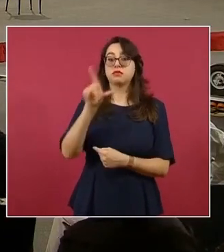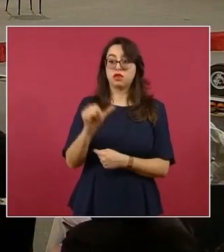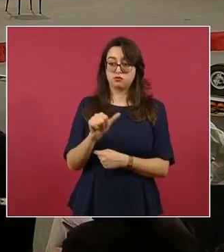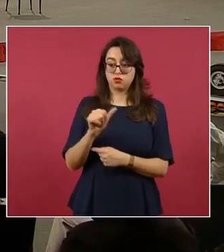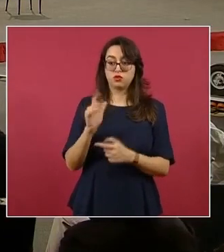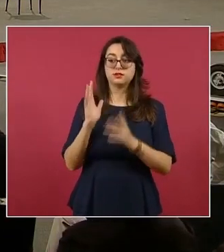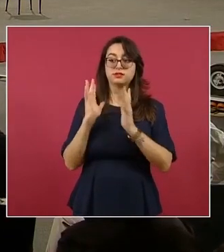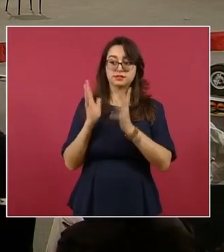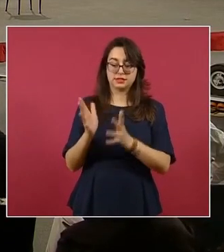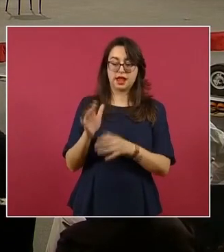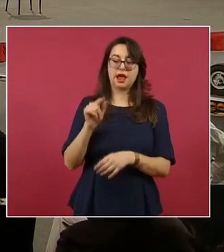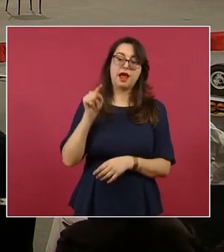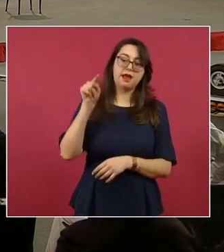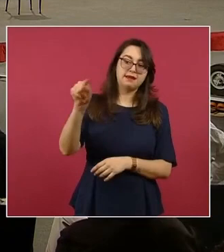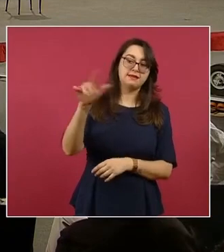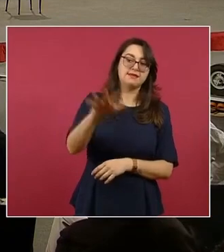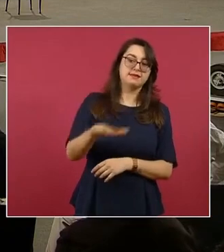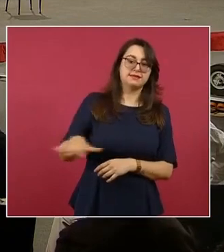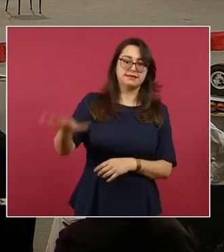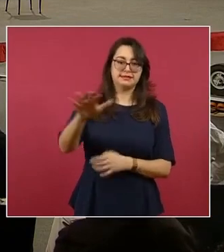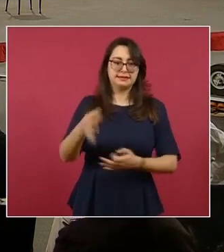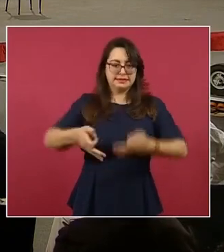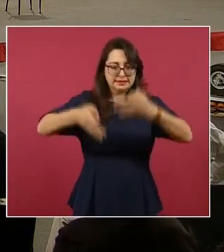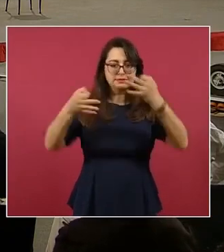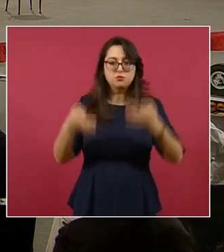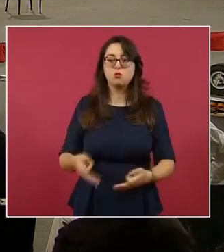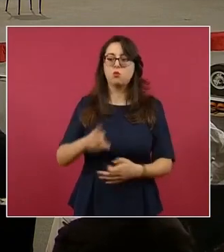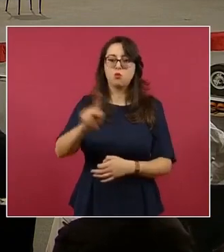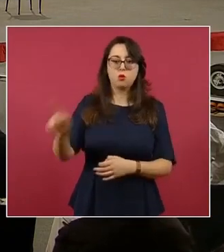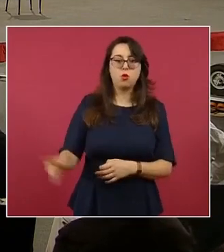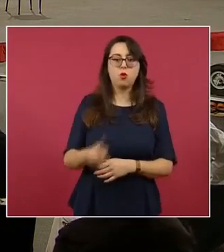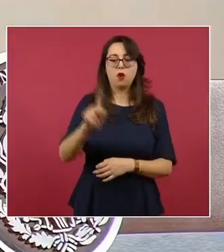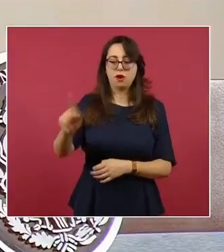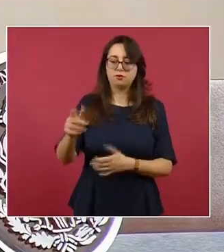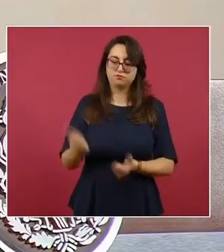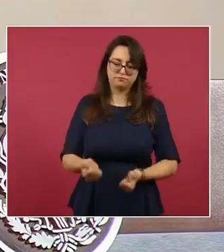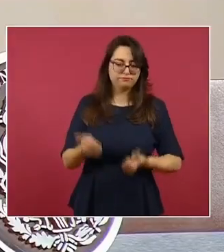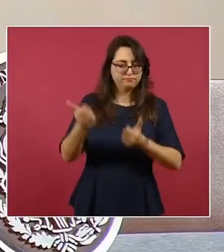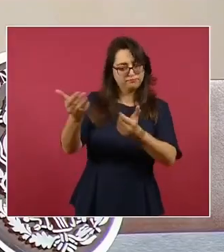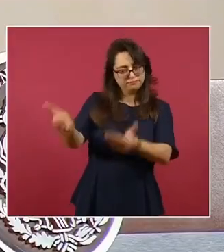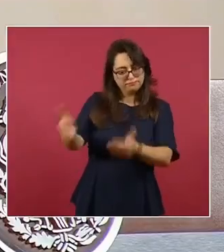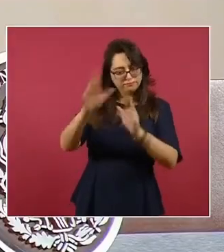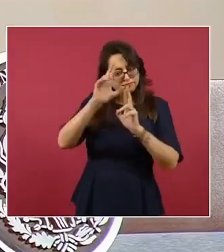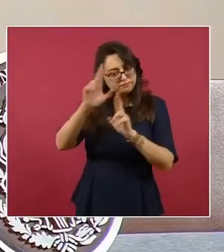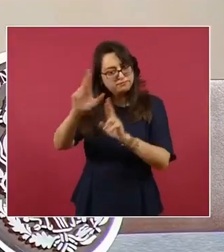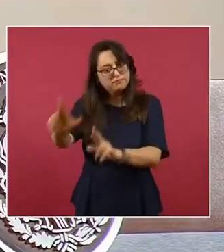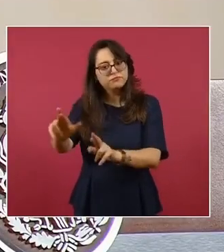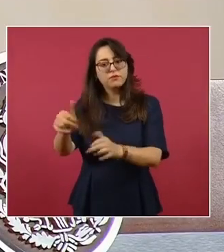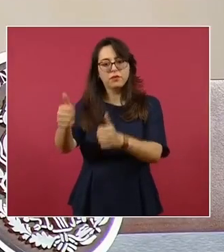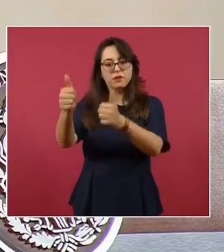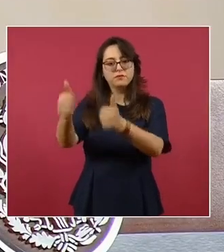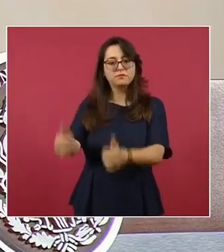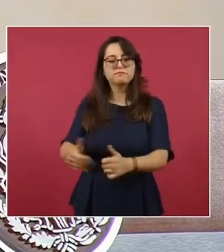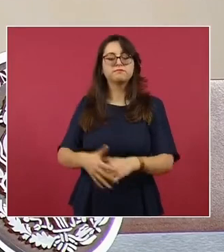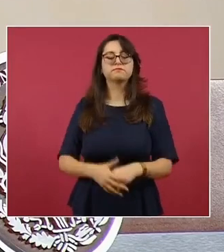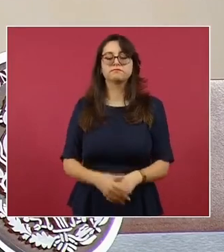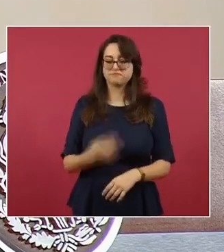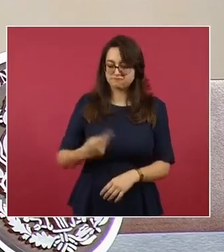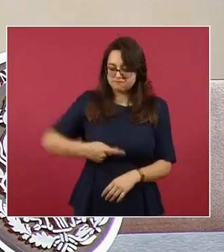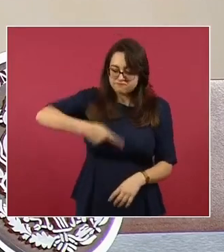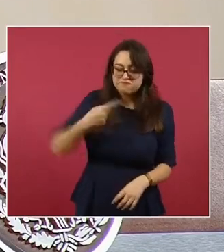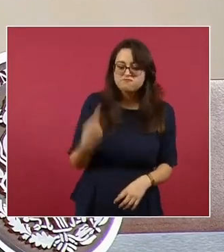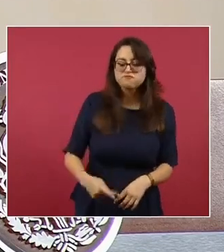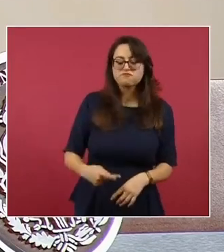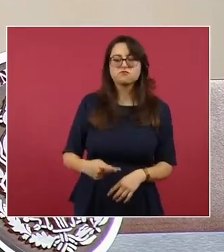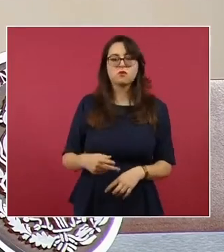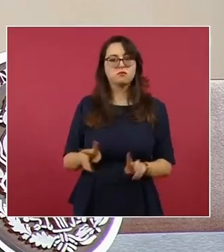Chacalzingo, en Morelos, de donde nunca debió haber salido. Mi patrimonio no se vende.